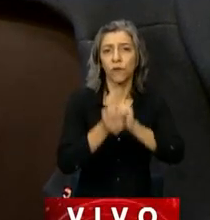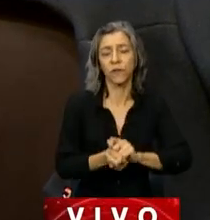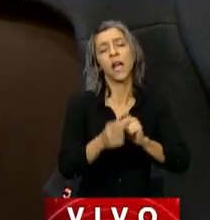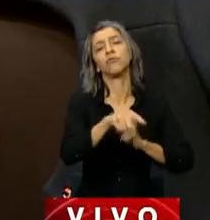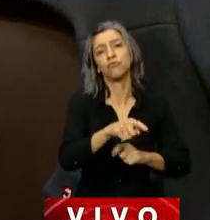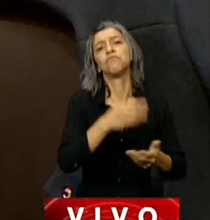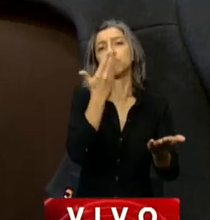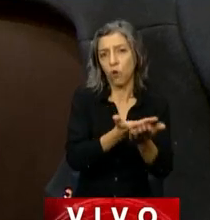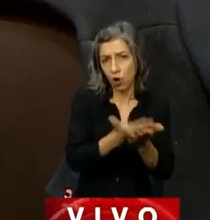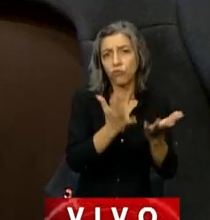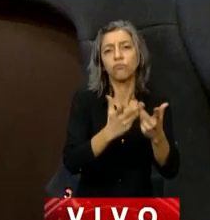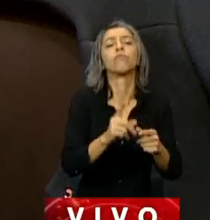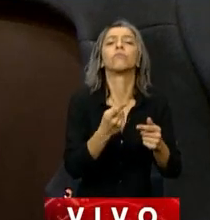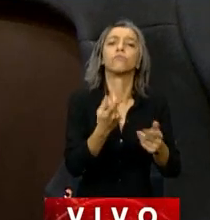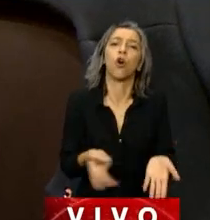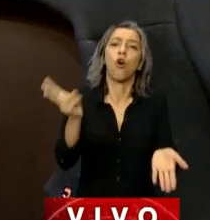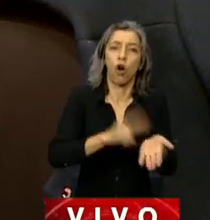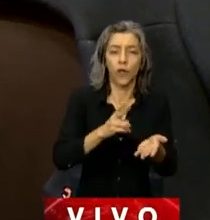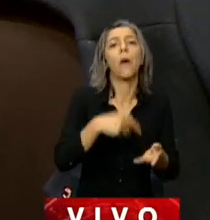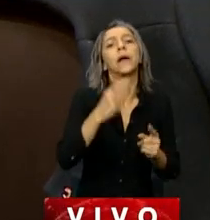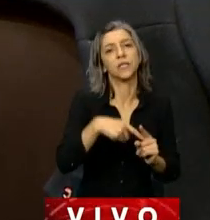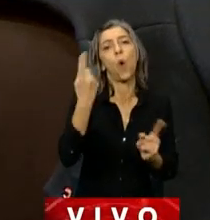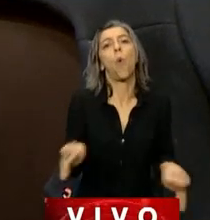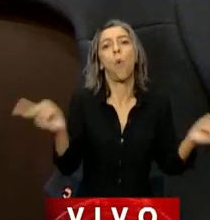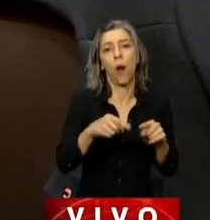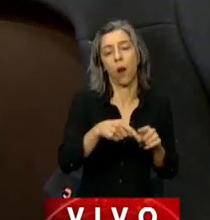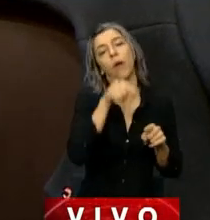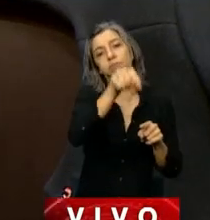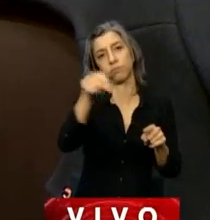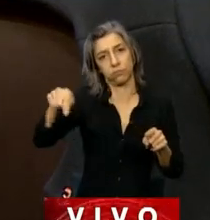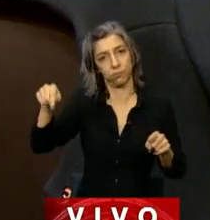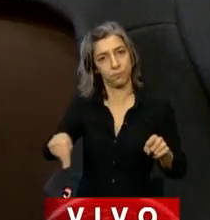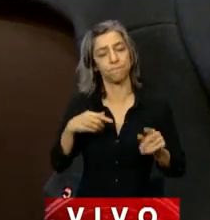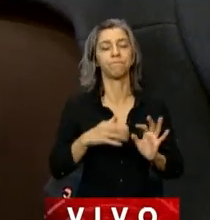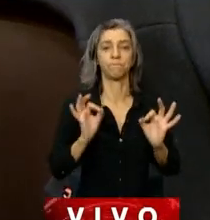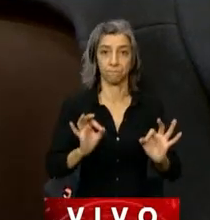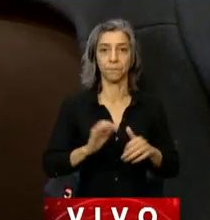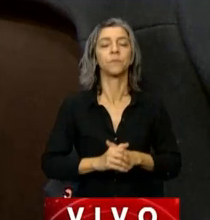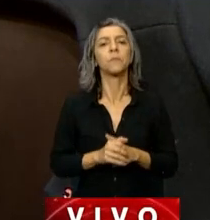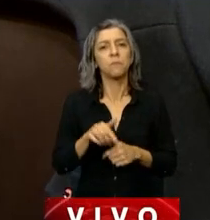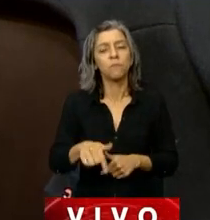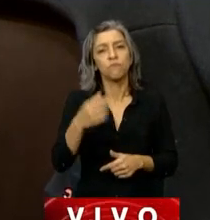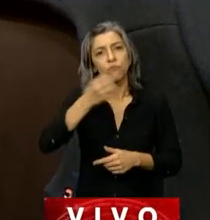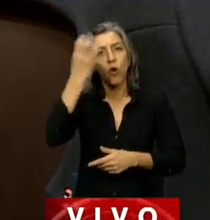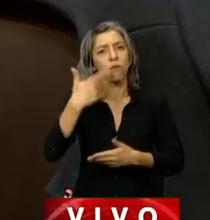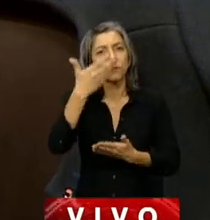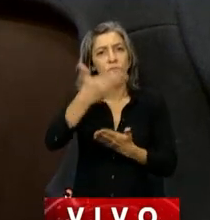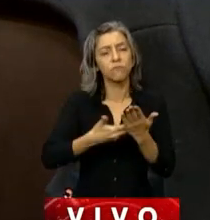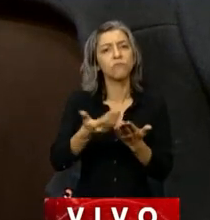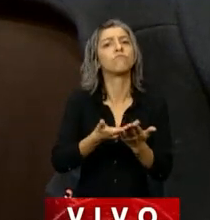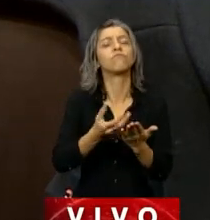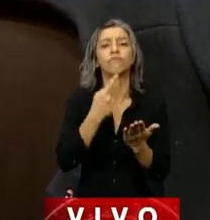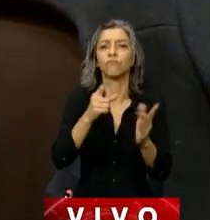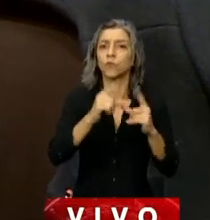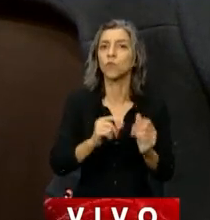presentar el proyecto se le volvió a dar giro a las tres comisiones que ya mencioné sin embargo en los boletín asuntos centrados número nueve